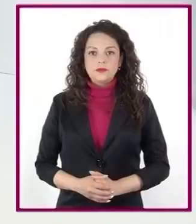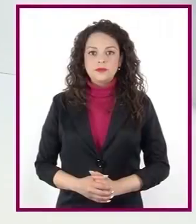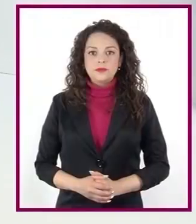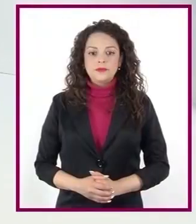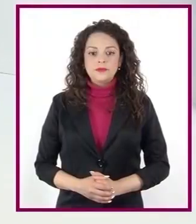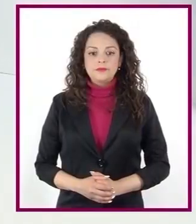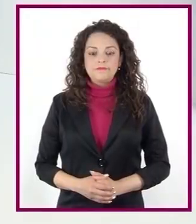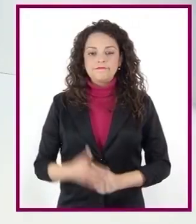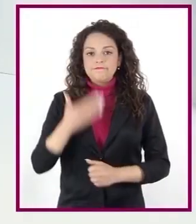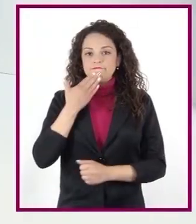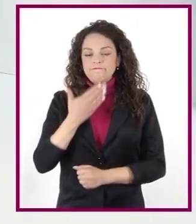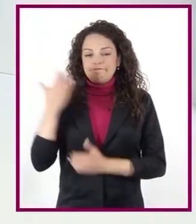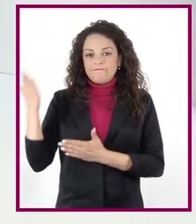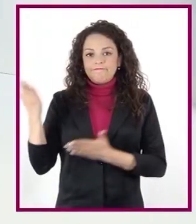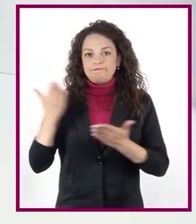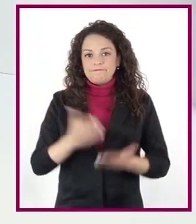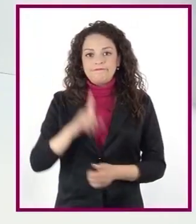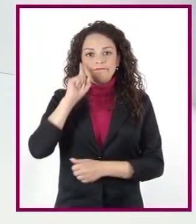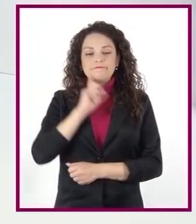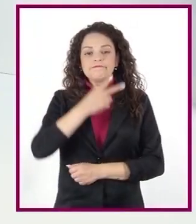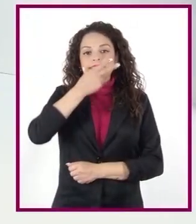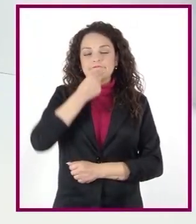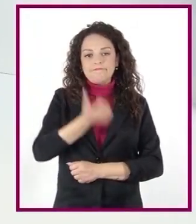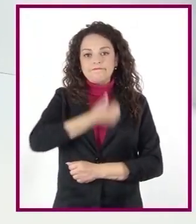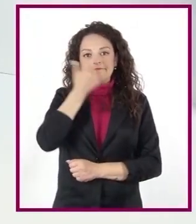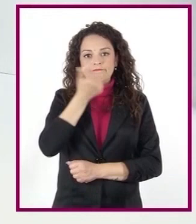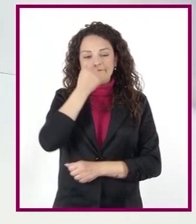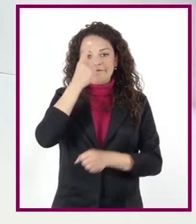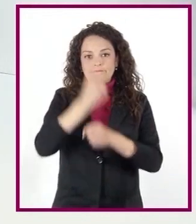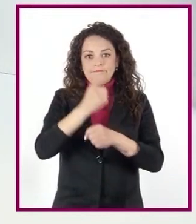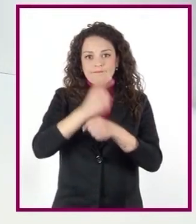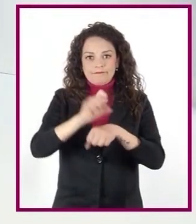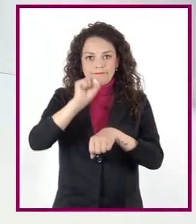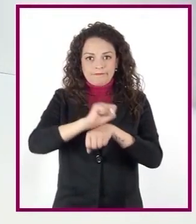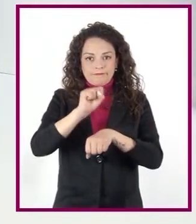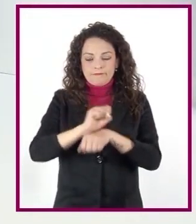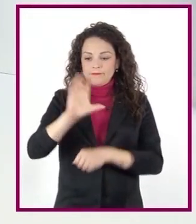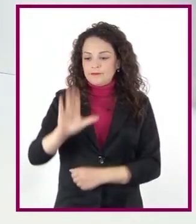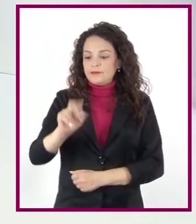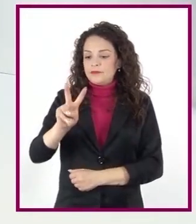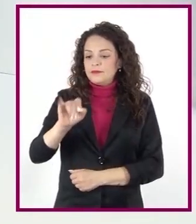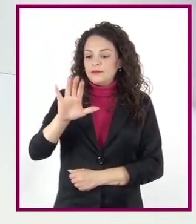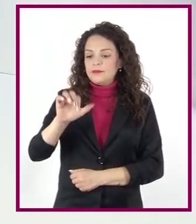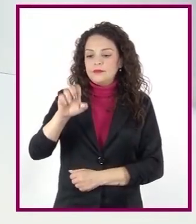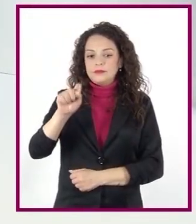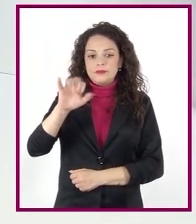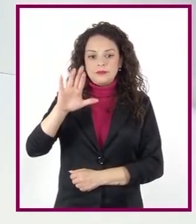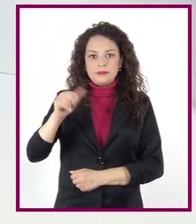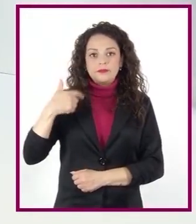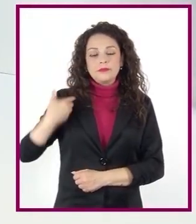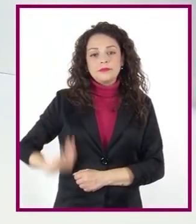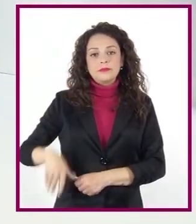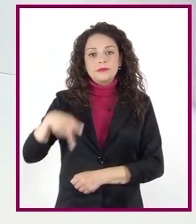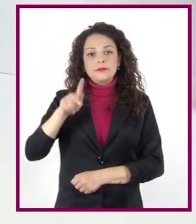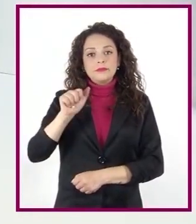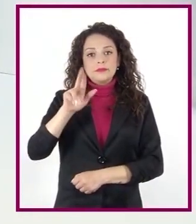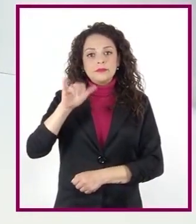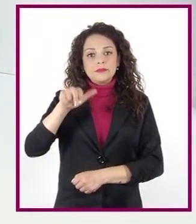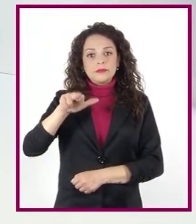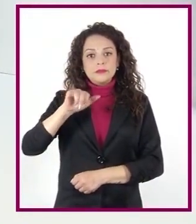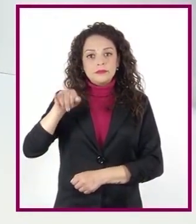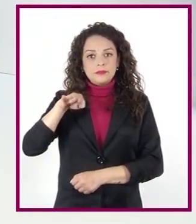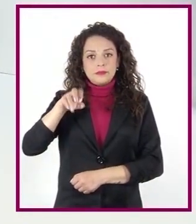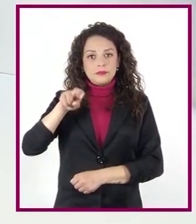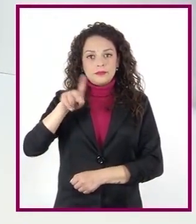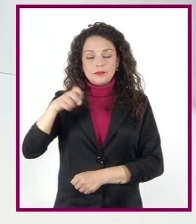Bienvenidas y bienvenidos estudiantes de primer grado de la asignatura Formación Cívica y Ética. Soy Karina Jiménez y me siento muy complacida de